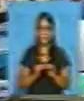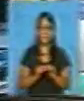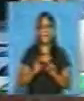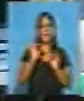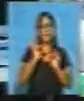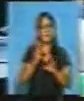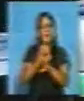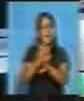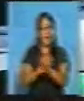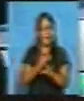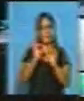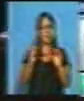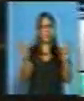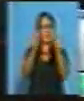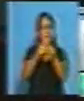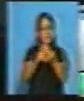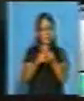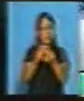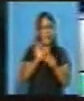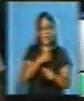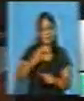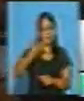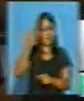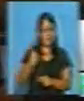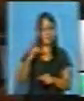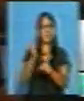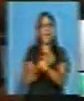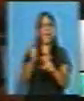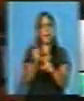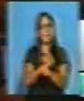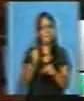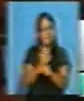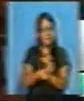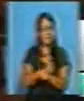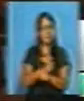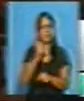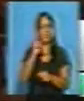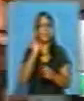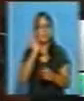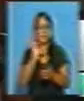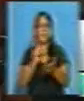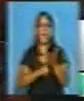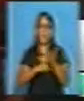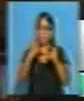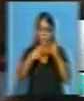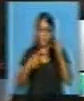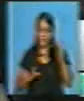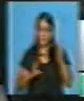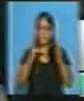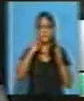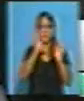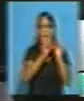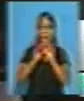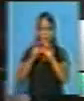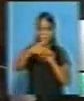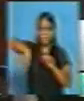una sesión extraordinaria que se ha realizado la semana pasada, donde se ha aprobado el presupuesto y la ordenanza impositiva, y vamos a ver si se llegan a los consensos